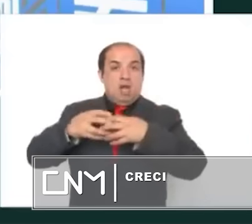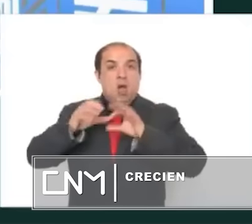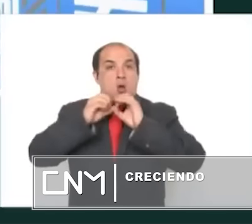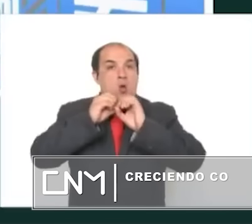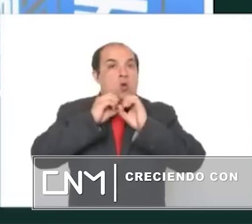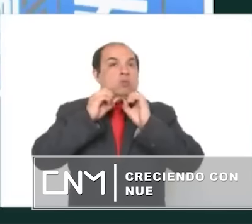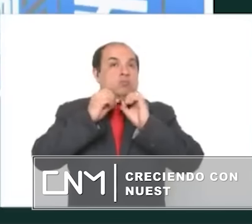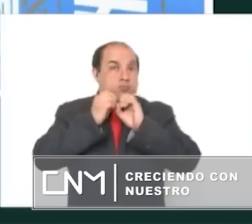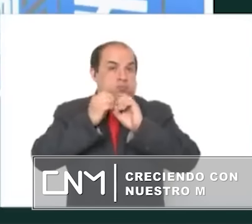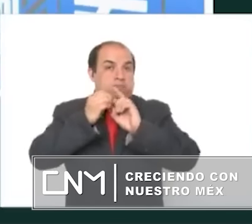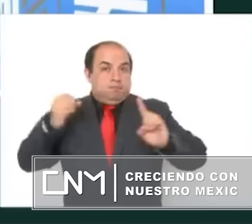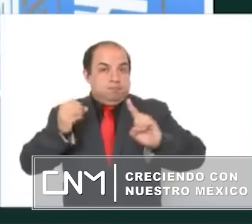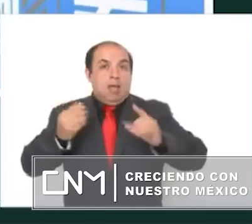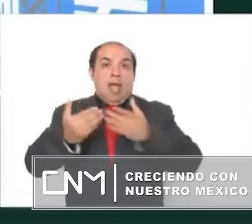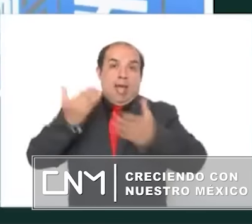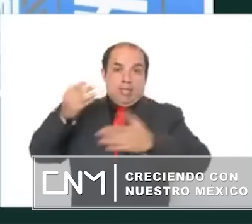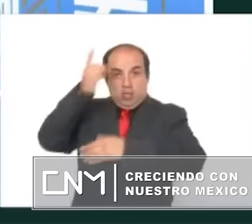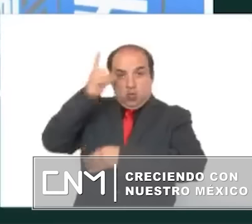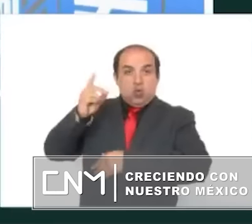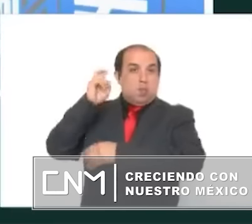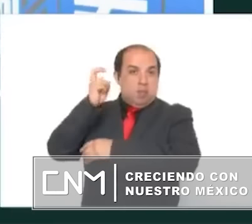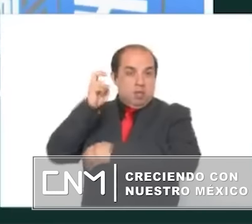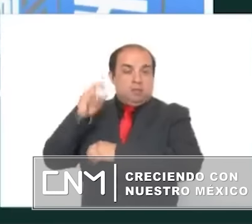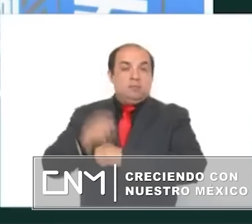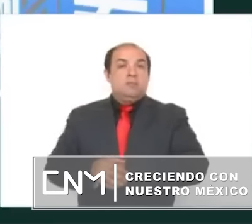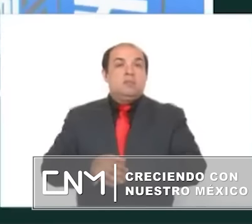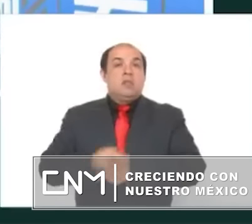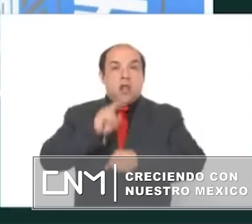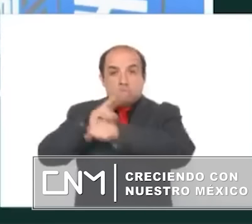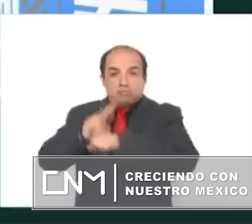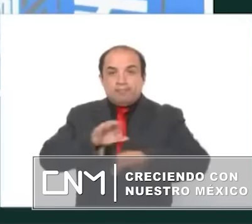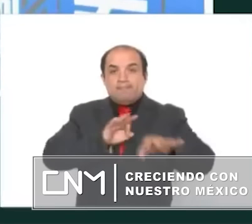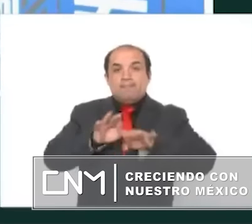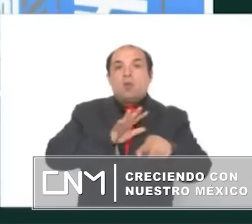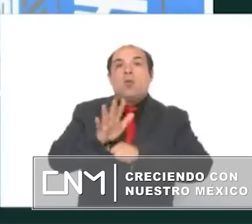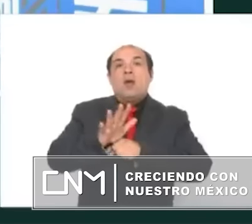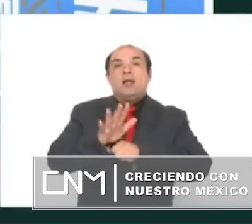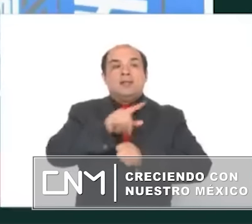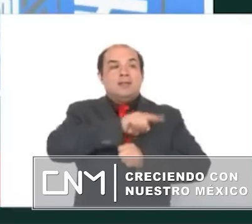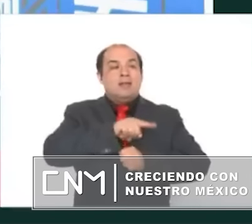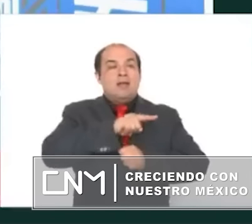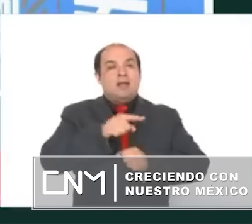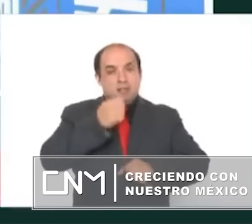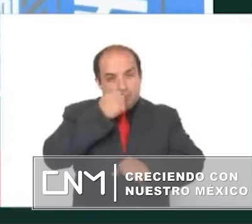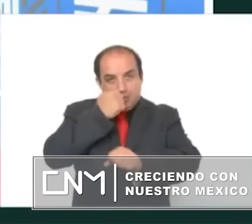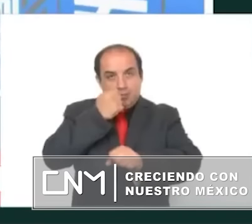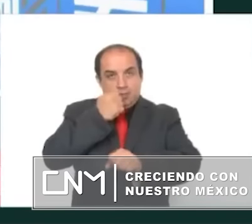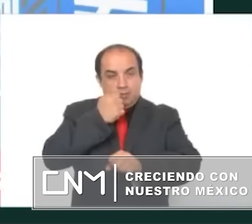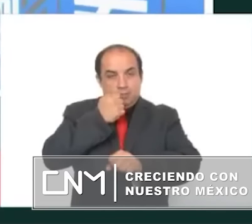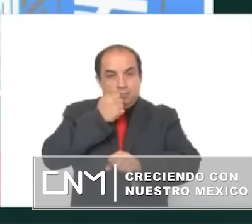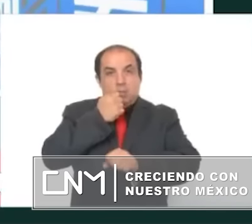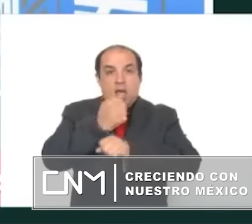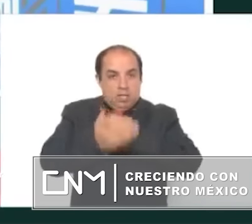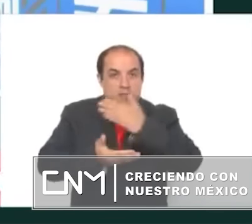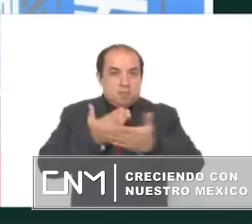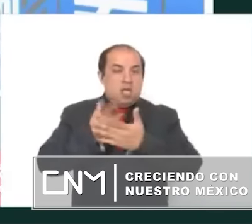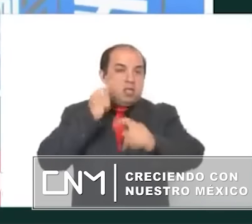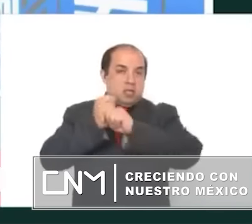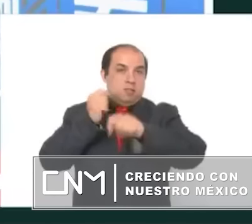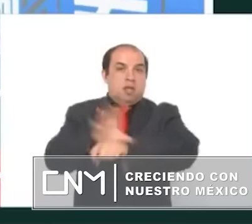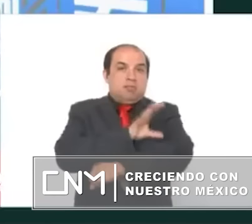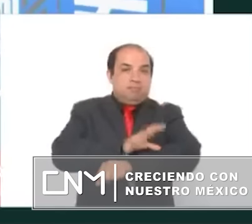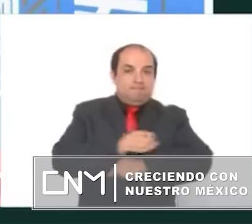quienes eran concesionarios, toda la supervisión de la operación estará a cargo del Servicio de Transportes Eléctricos, de tal